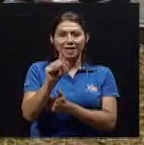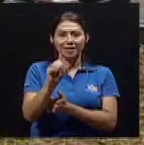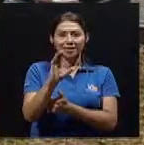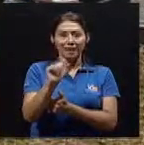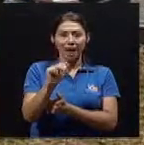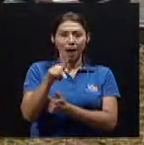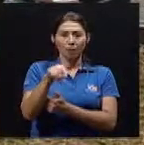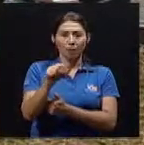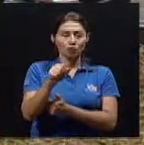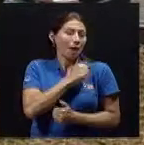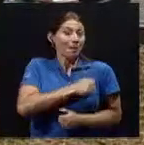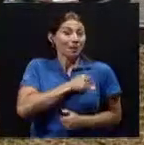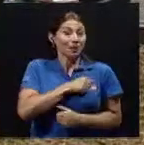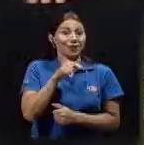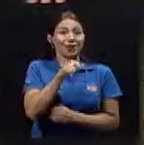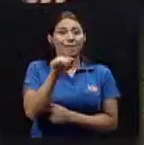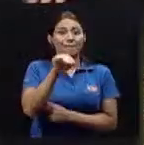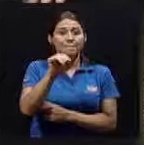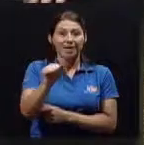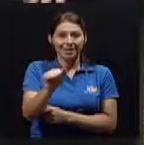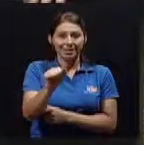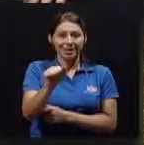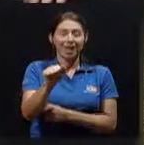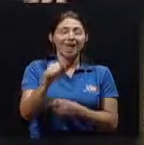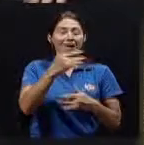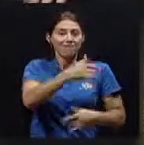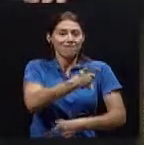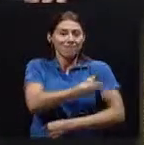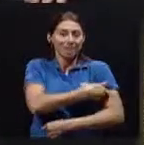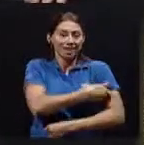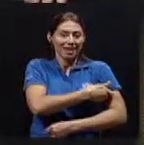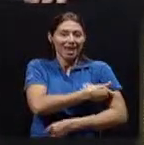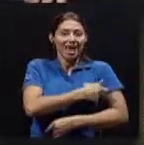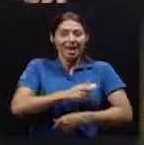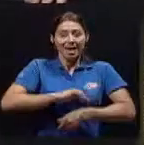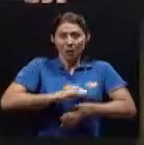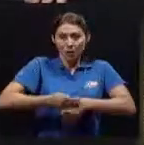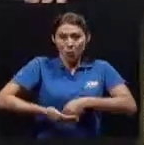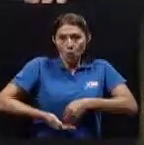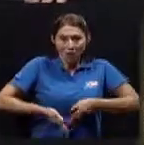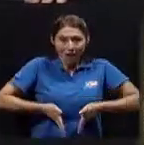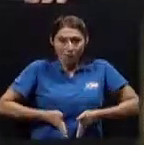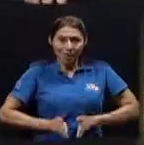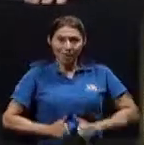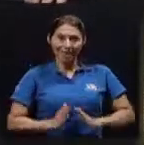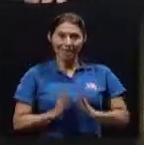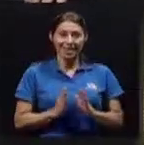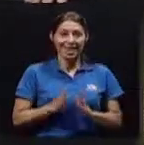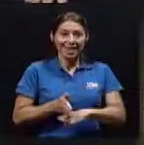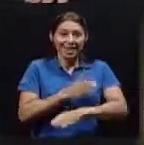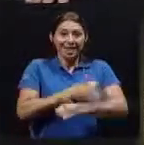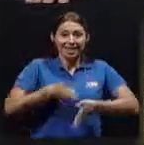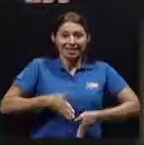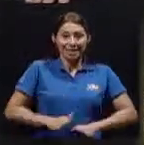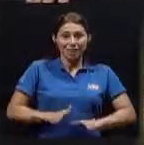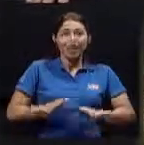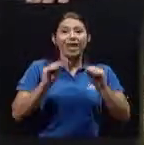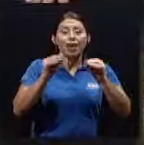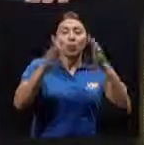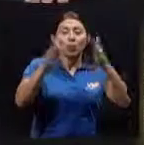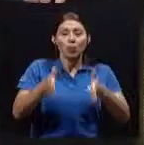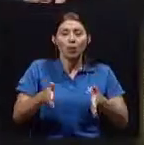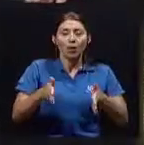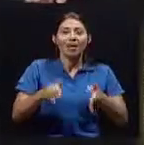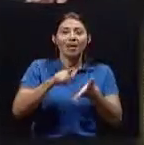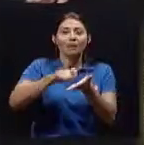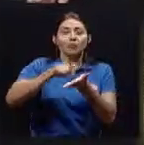Ana Ibis Campos, ella es magíster en enfermería ginecológica, obstétrica y perinatal, investigadora y docente de la